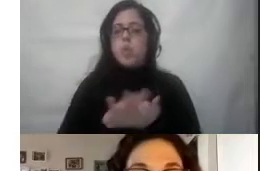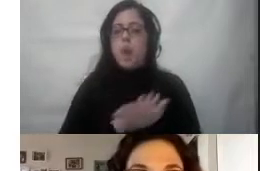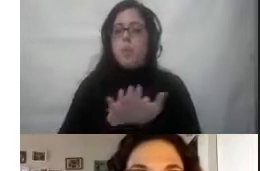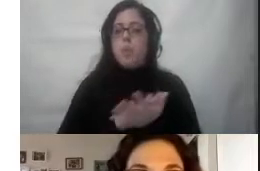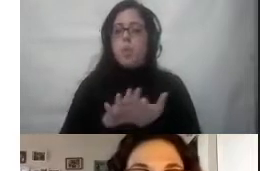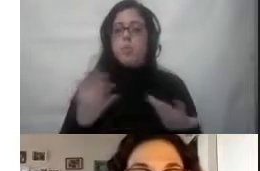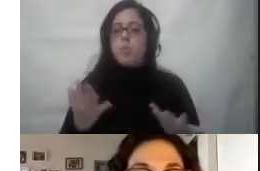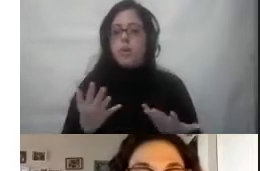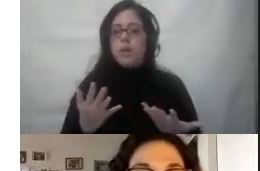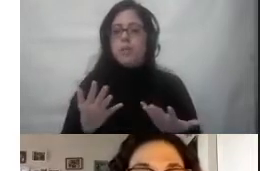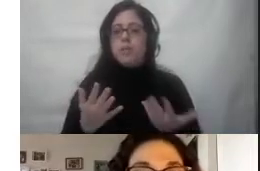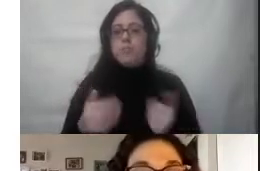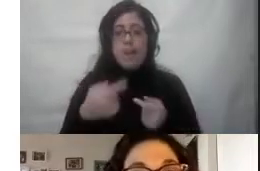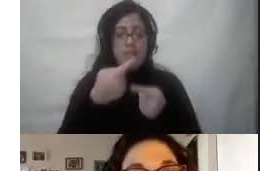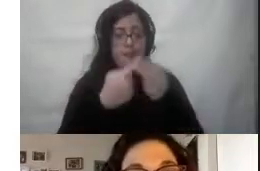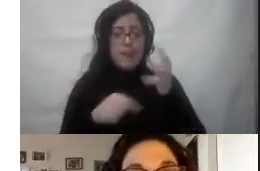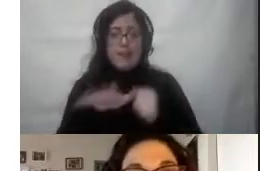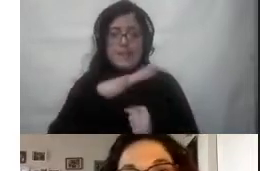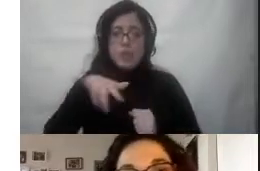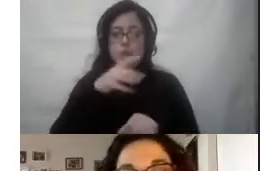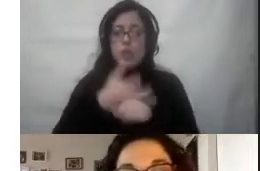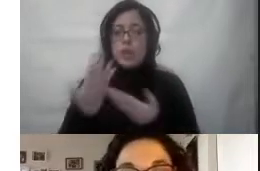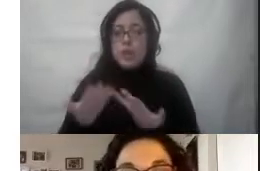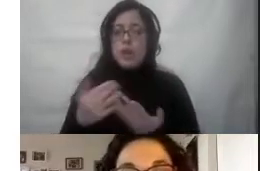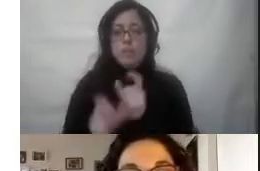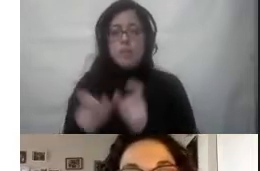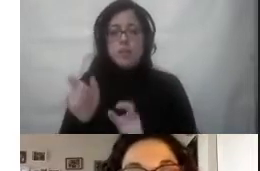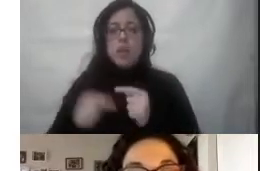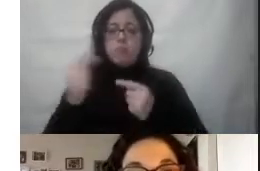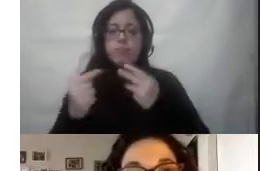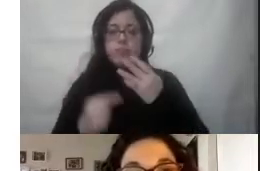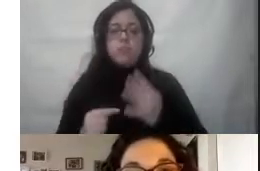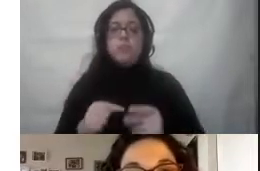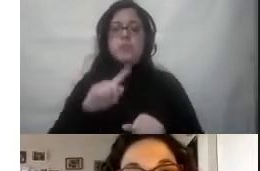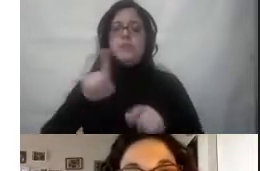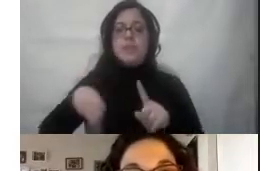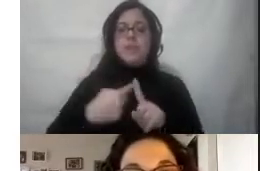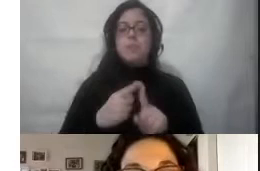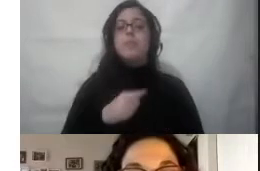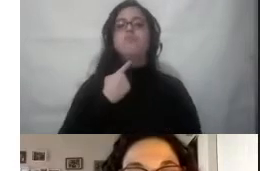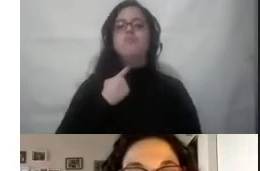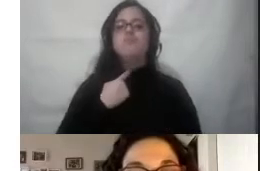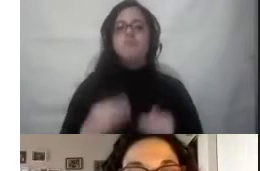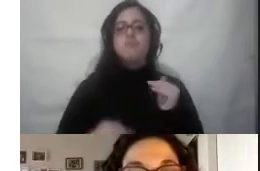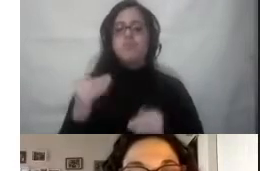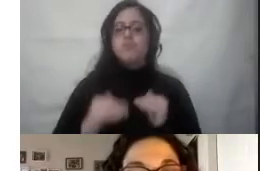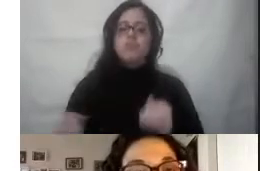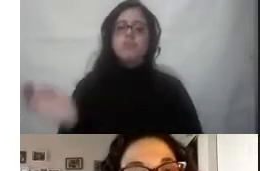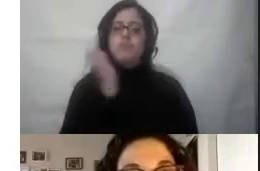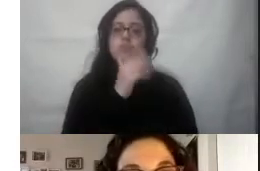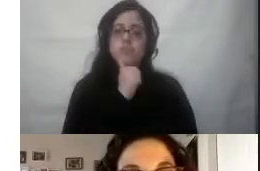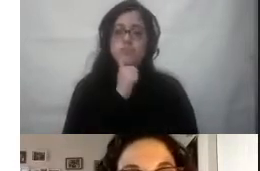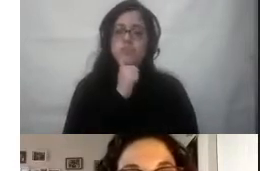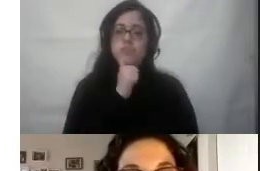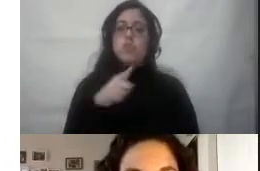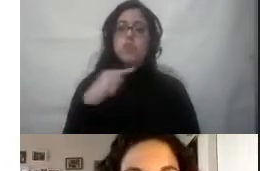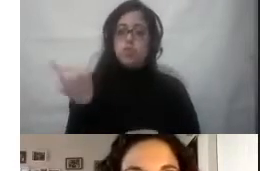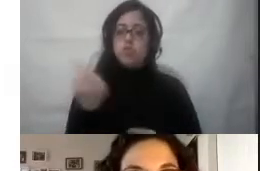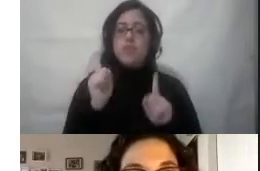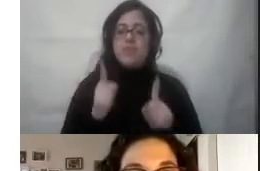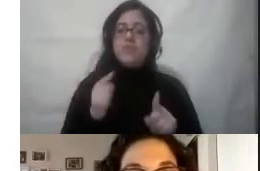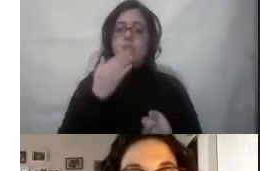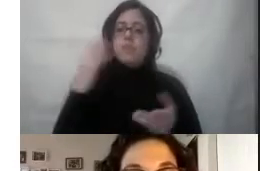de los actores. Y además, y esto es súper interesante porque pocas veces pasa en el área de ciencias sociales, deberíamos tratar de lograr